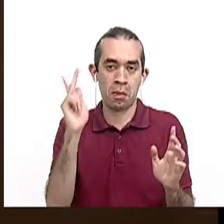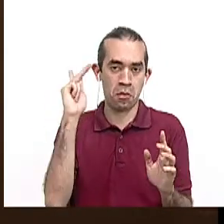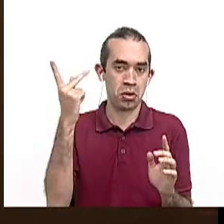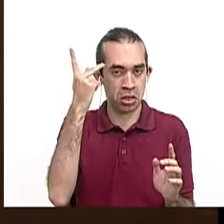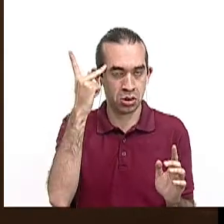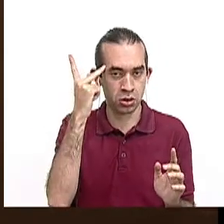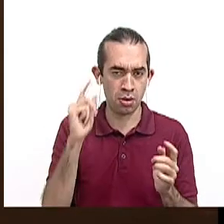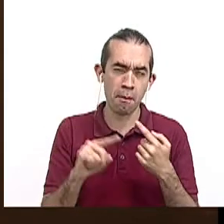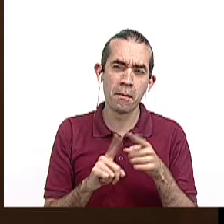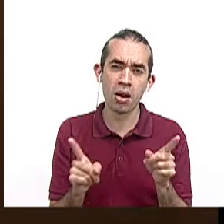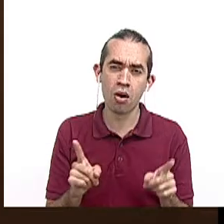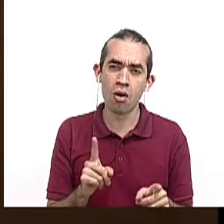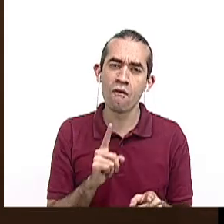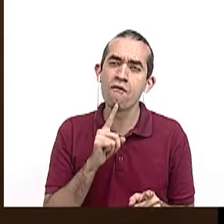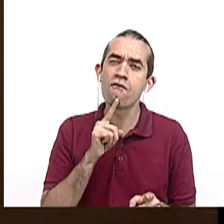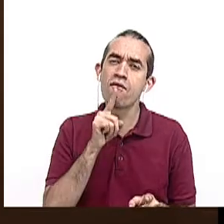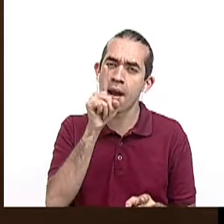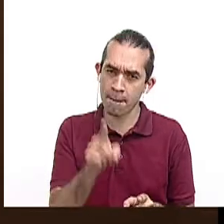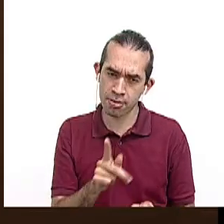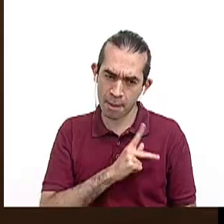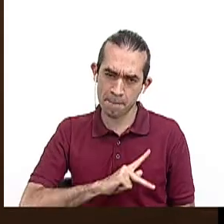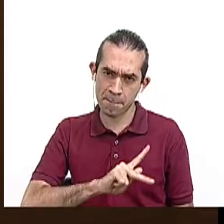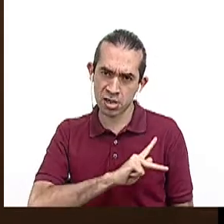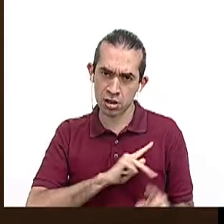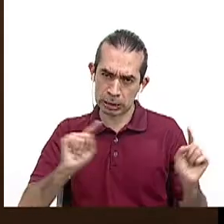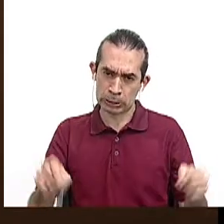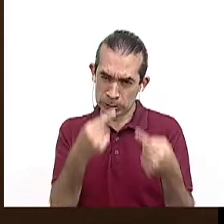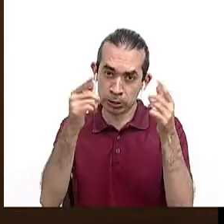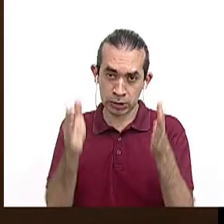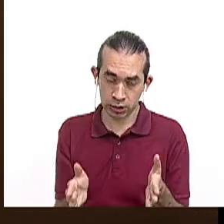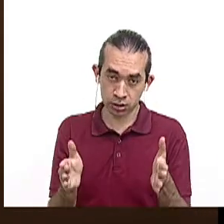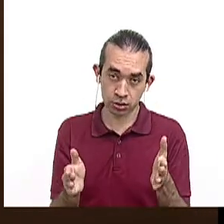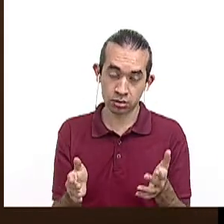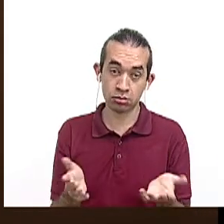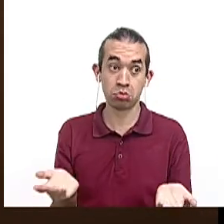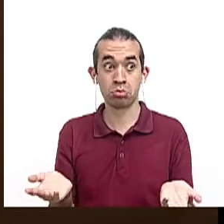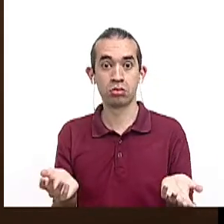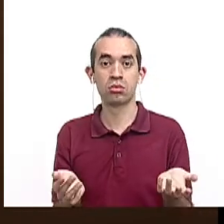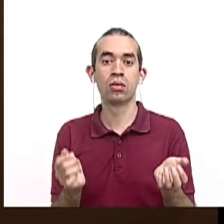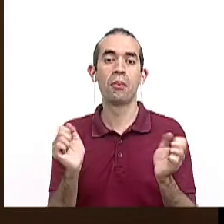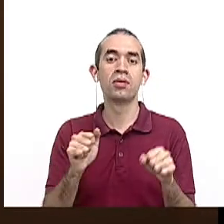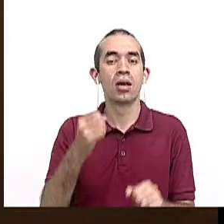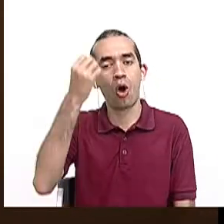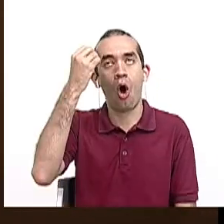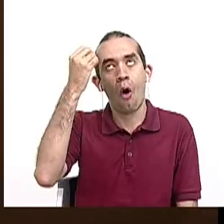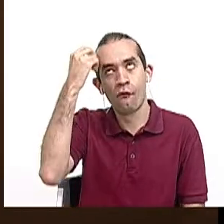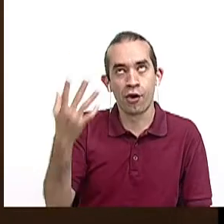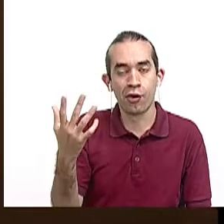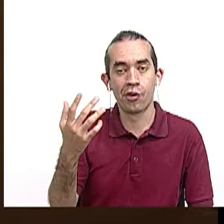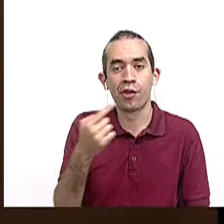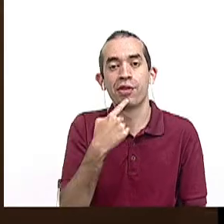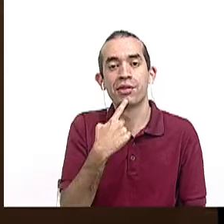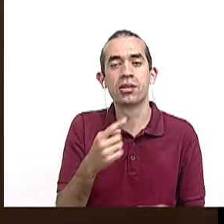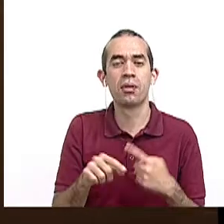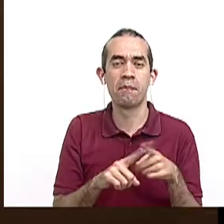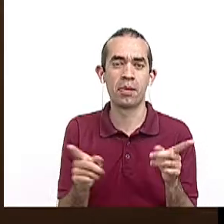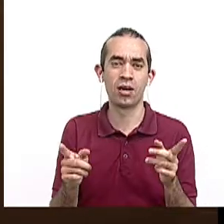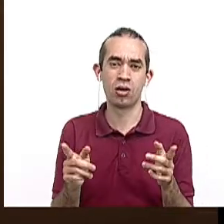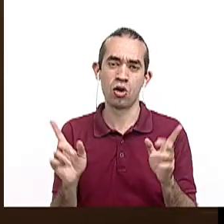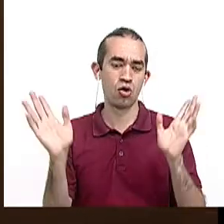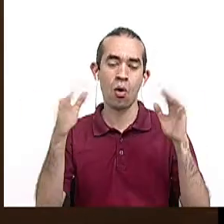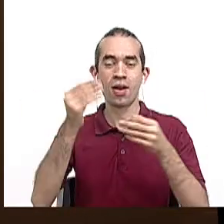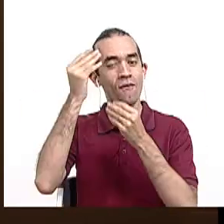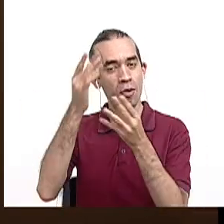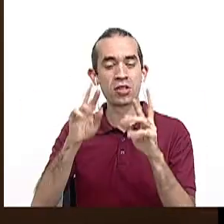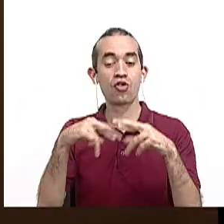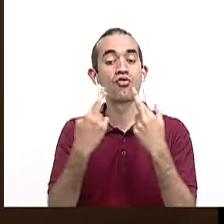pero no sé si llegó a lo personal, aunque para algunos esto pudiera sonar como una obviedad. Sin embargo, no hay datos de que se hubieran